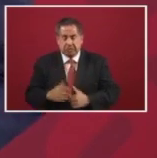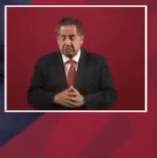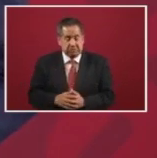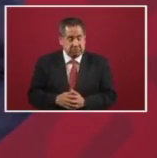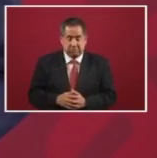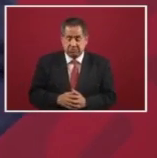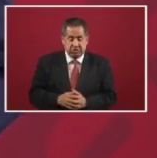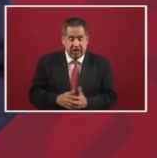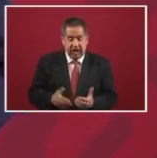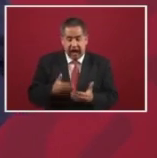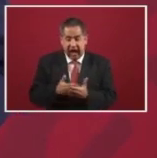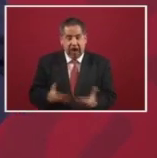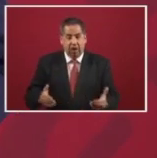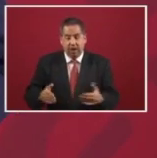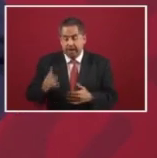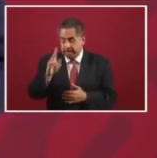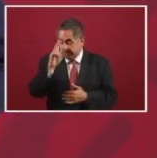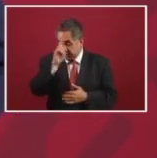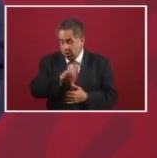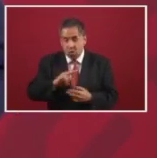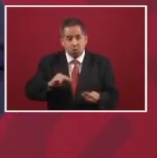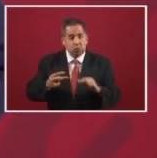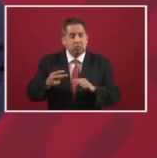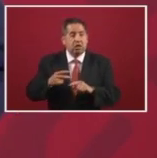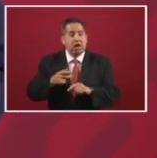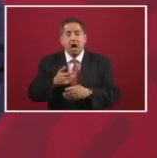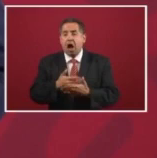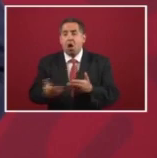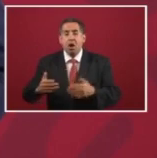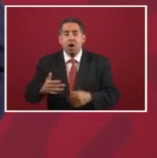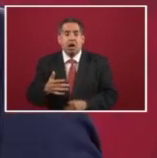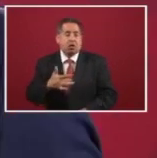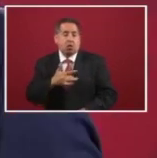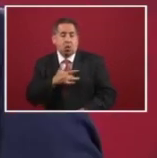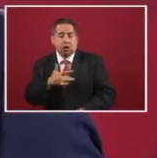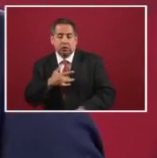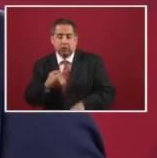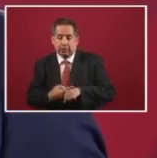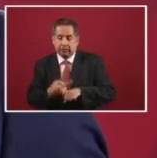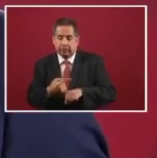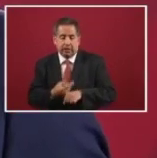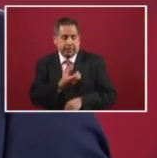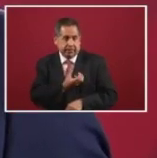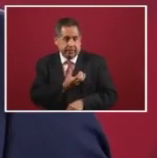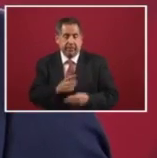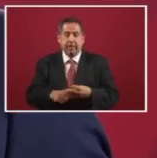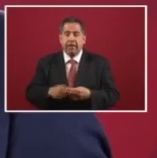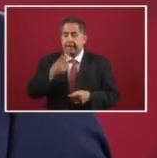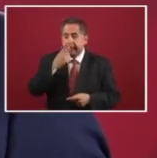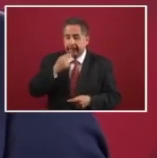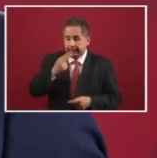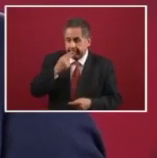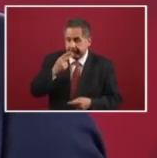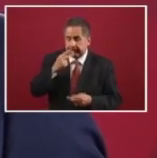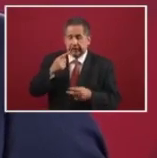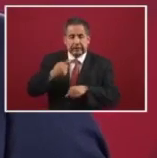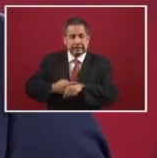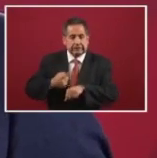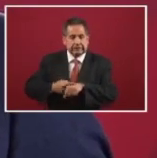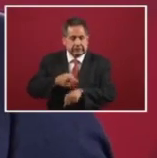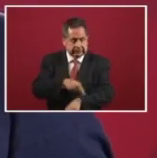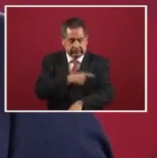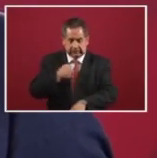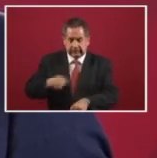ahora pues son enfermedades del corazón, la diabetes y otras enfermedades